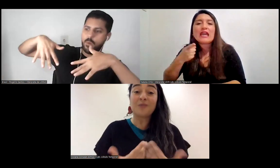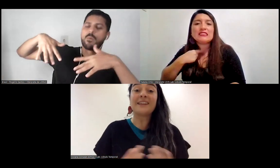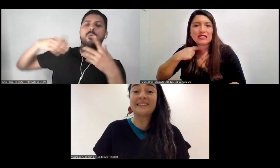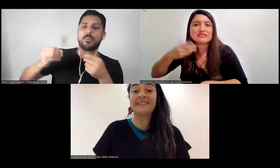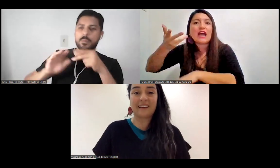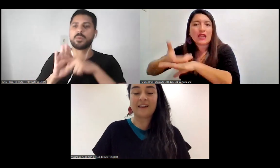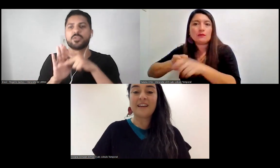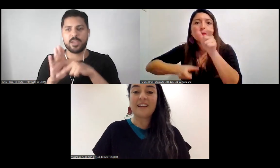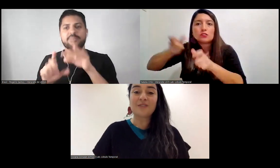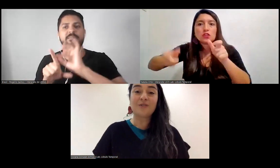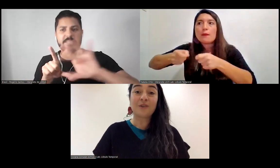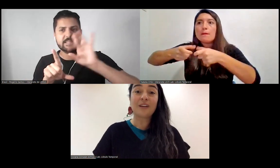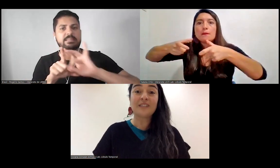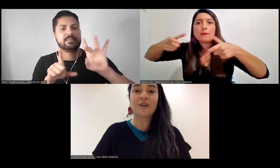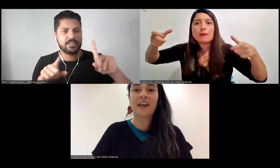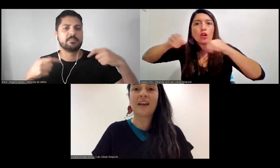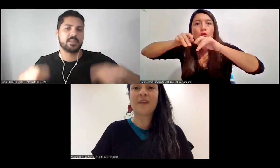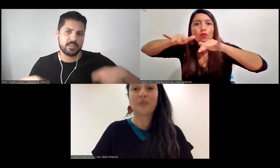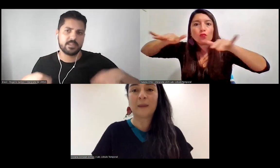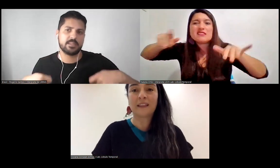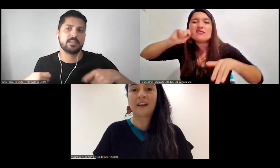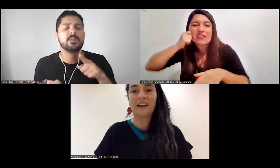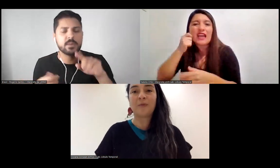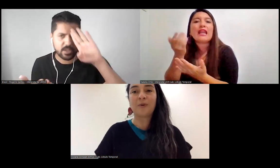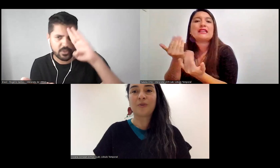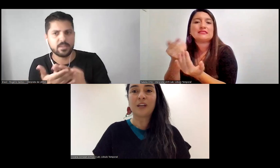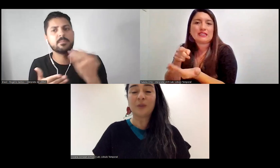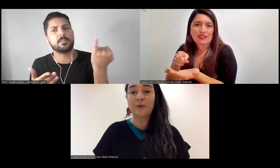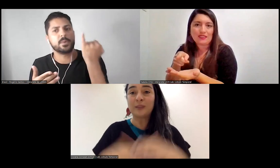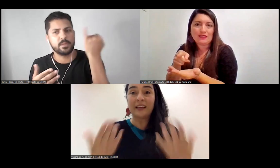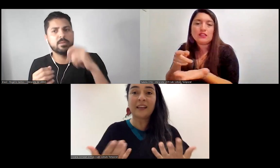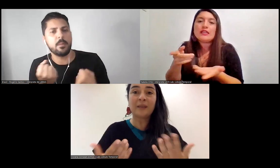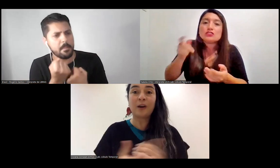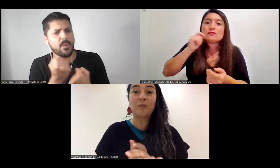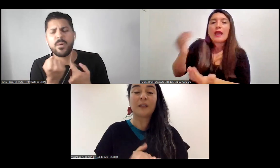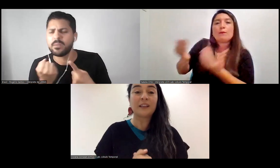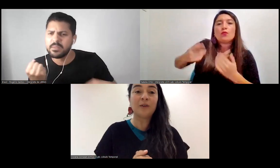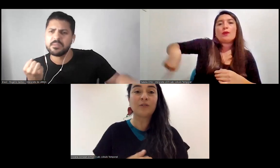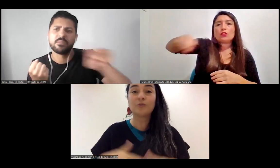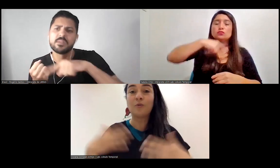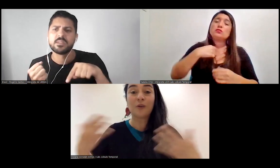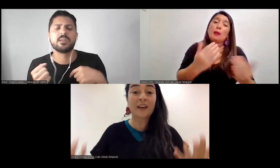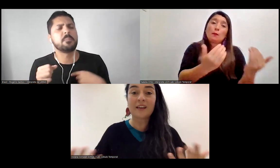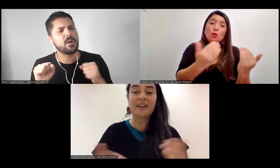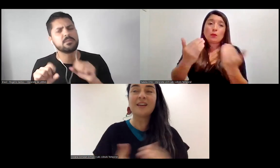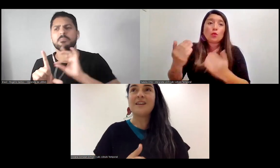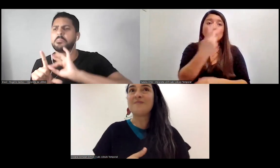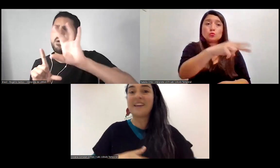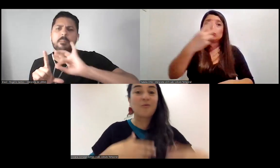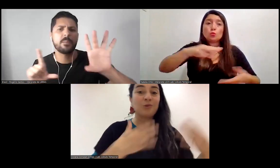compartiendo, que hay una necesidad. Entonces yo creo que eso es fundamental, el apoyo de todas y todos ustedes, que puedan compartirlo con sus